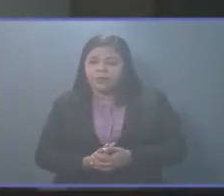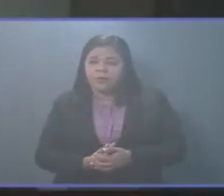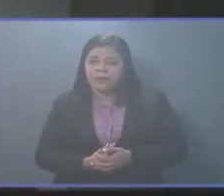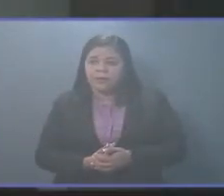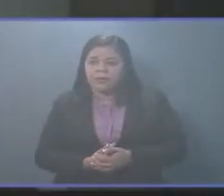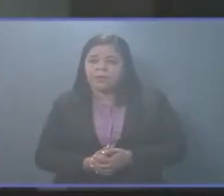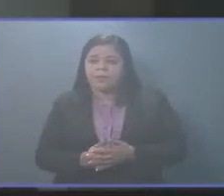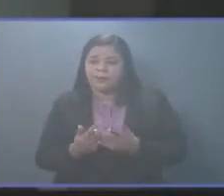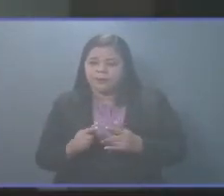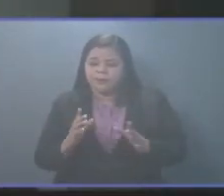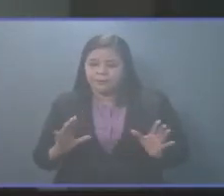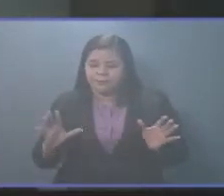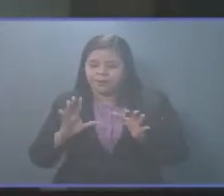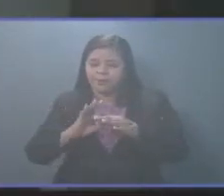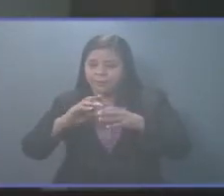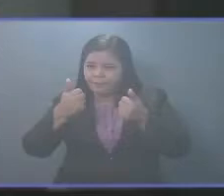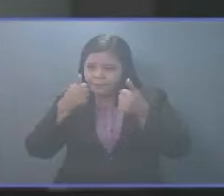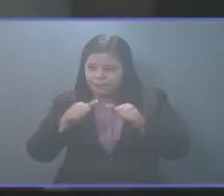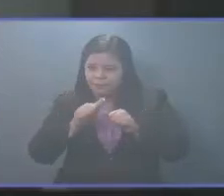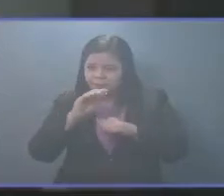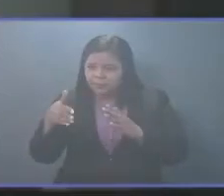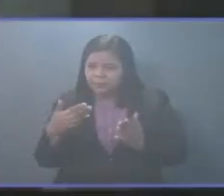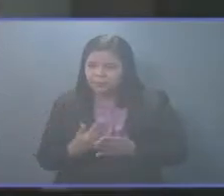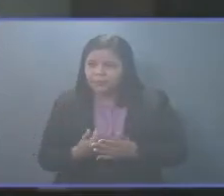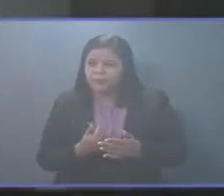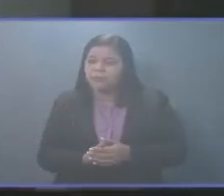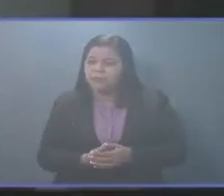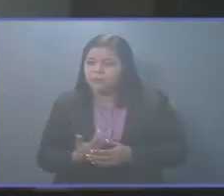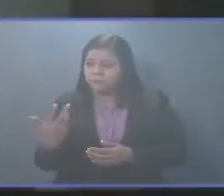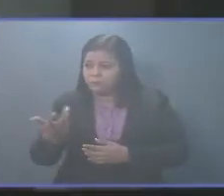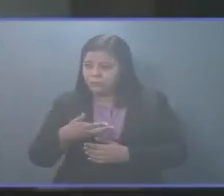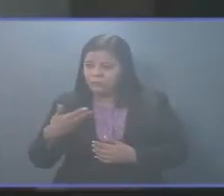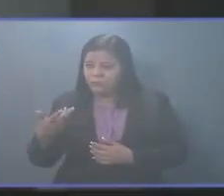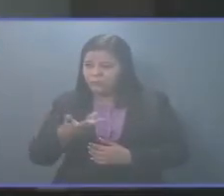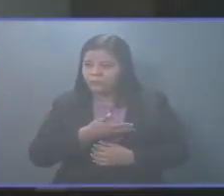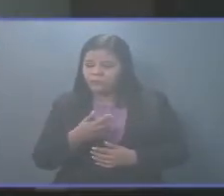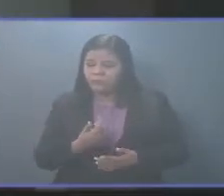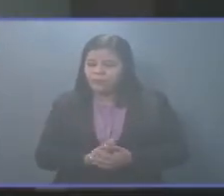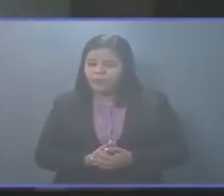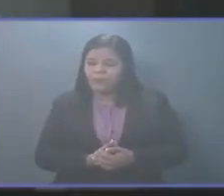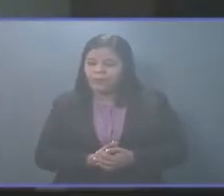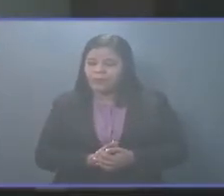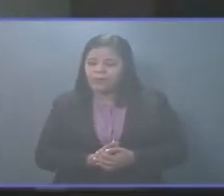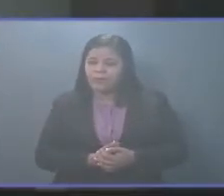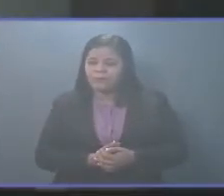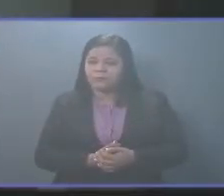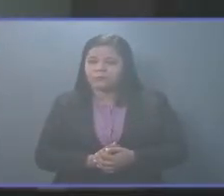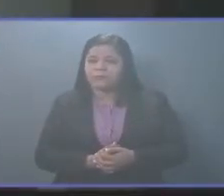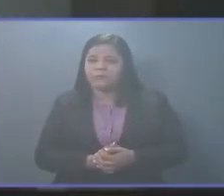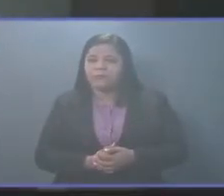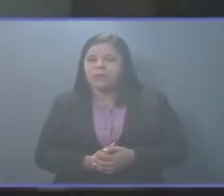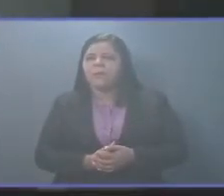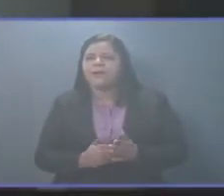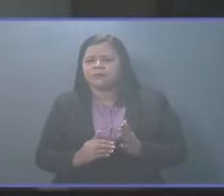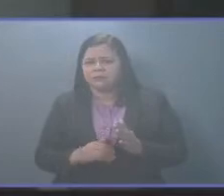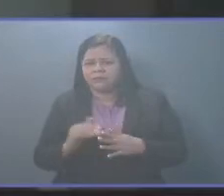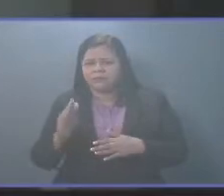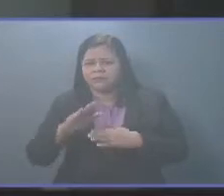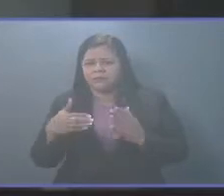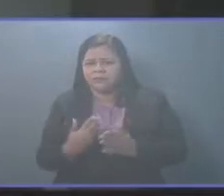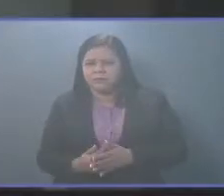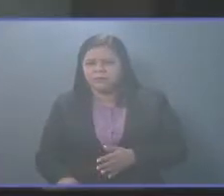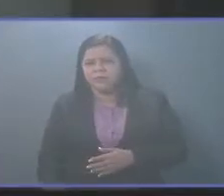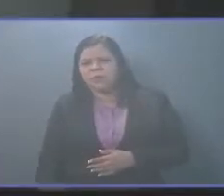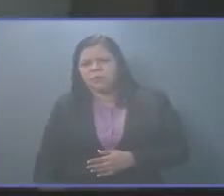una aplicación del presupuesto extraordinario y el mecanismo que se había establecido, que en este caso es el del